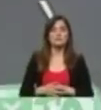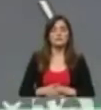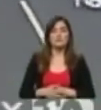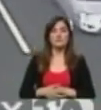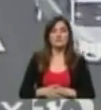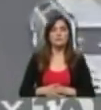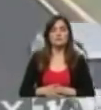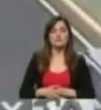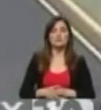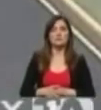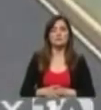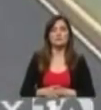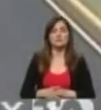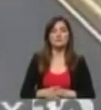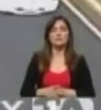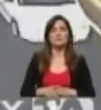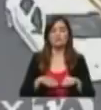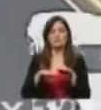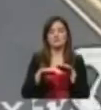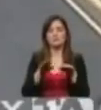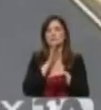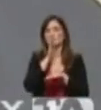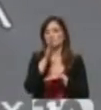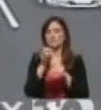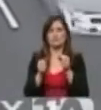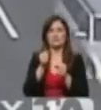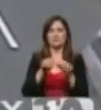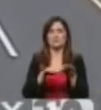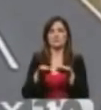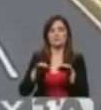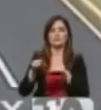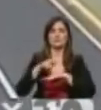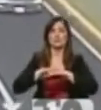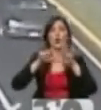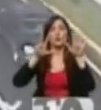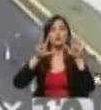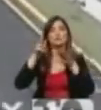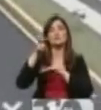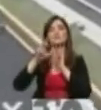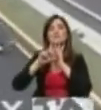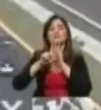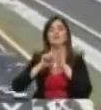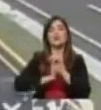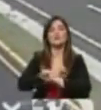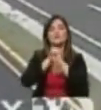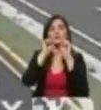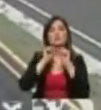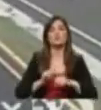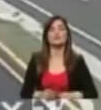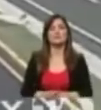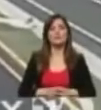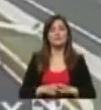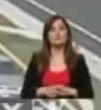pero que normalmente registra altos niveles de circulación vehicular. A esta hora, cuando son las 8 y 13, está despejada en ambos